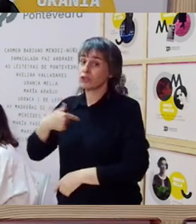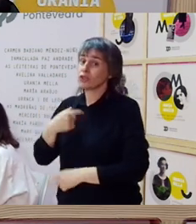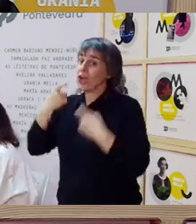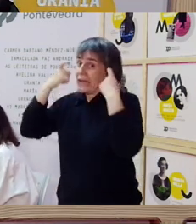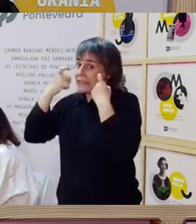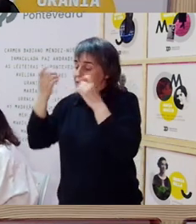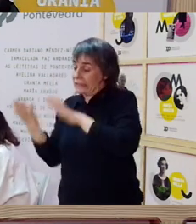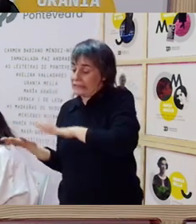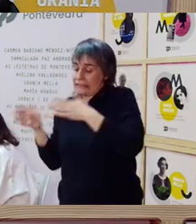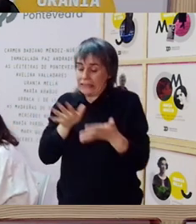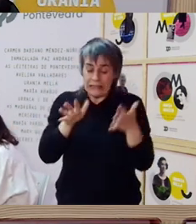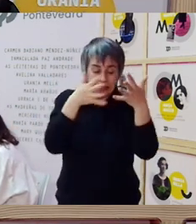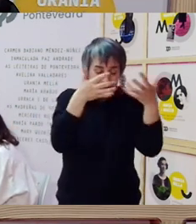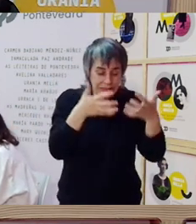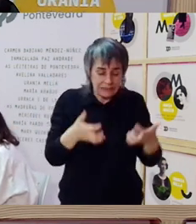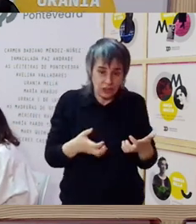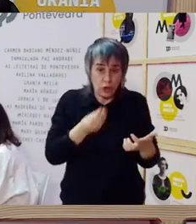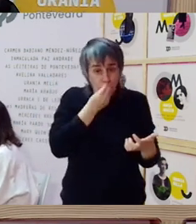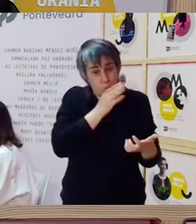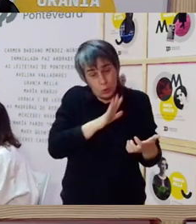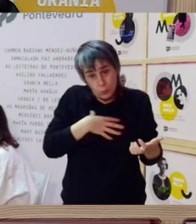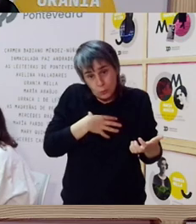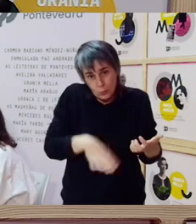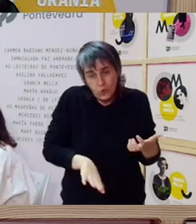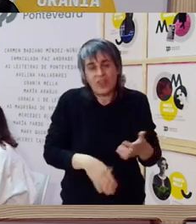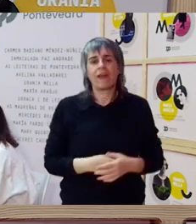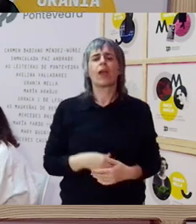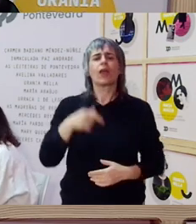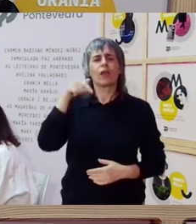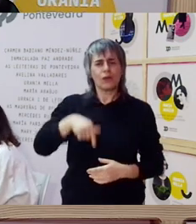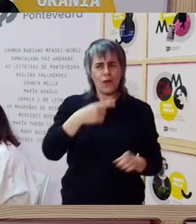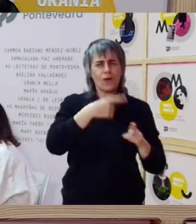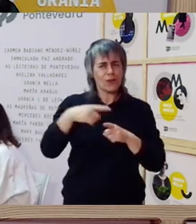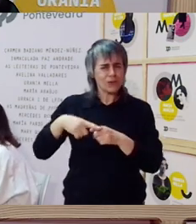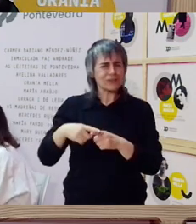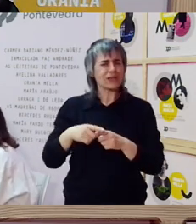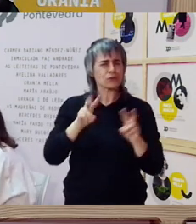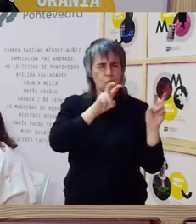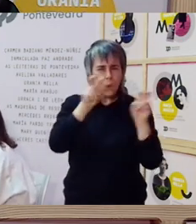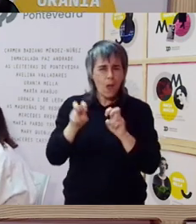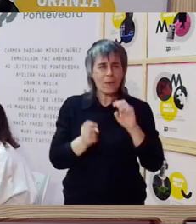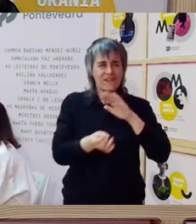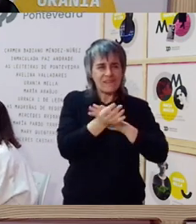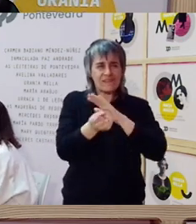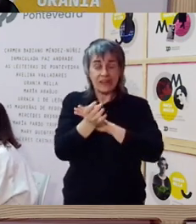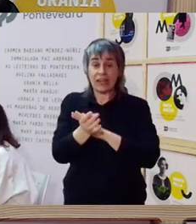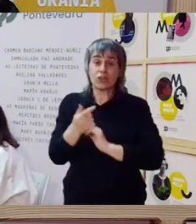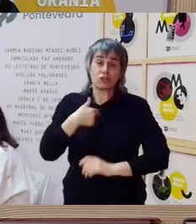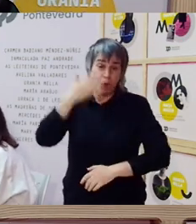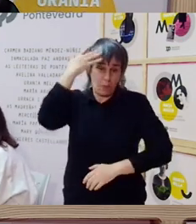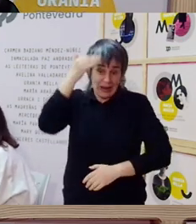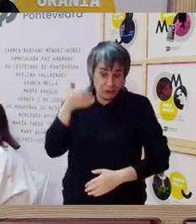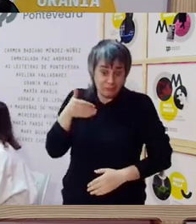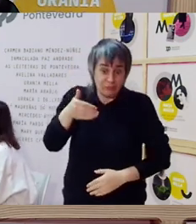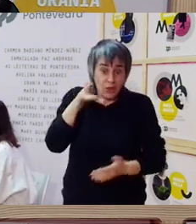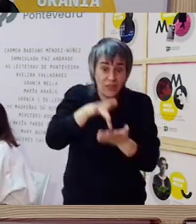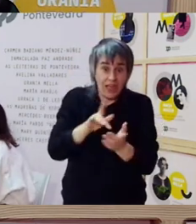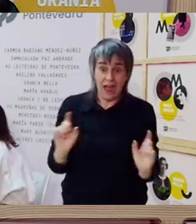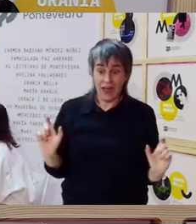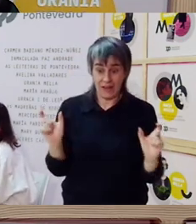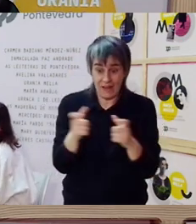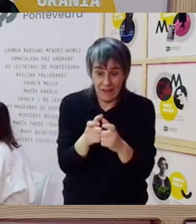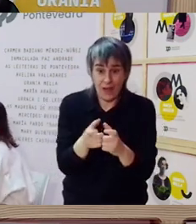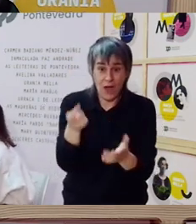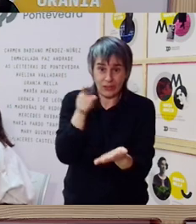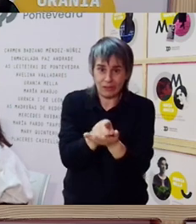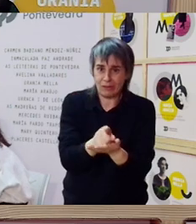puiden. E hoxe aínda saliron outras cousas. Imagino que si volvemos a falar... Seguro, sí, porque sempre hai cousas. E o bonito